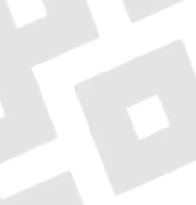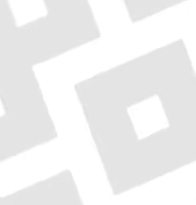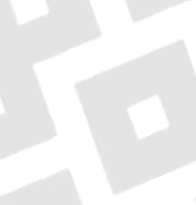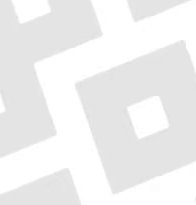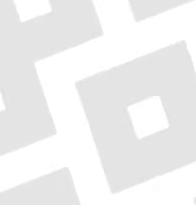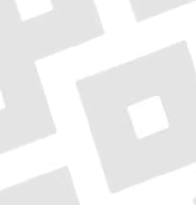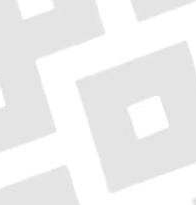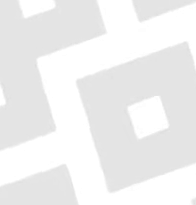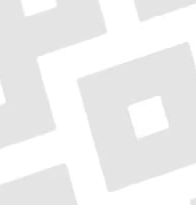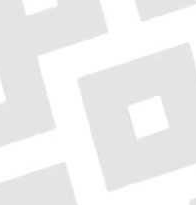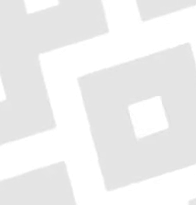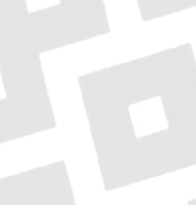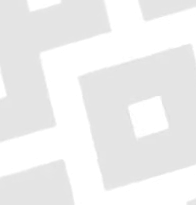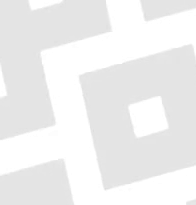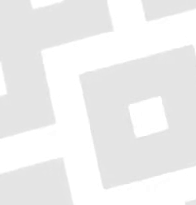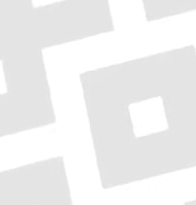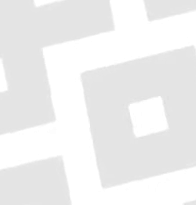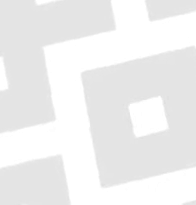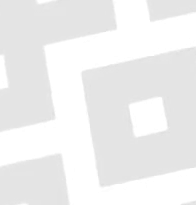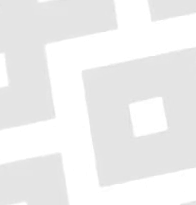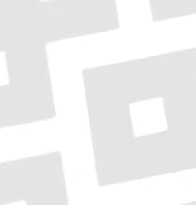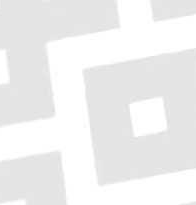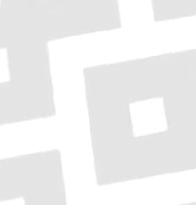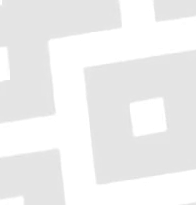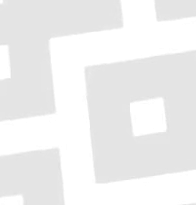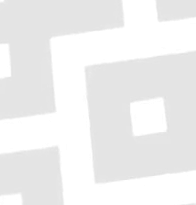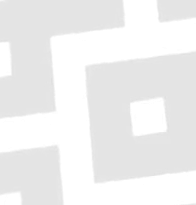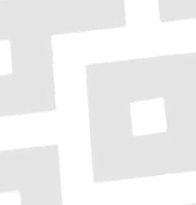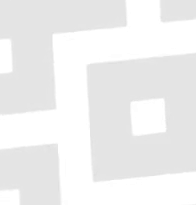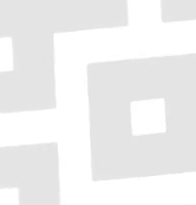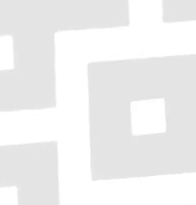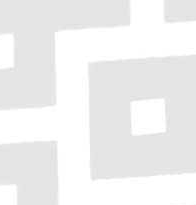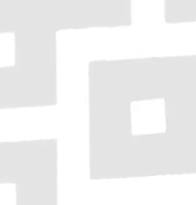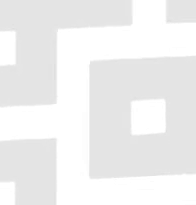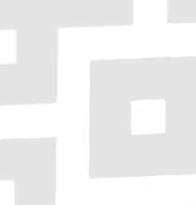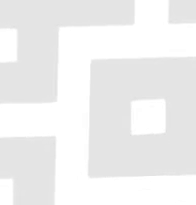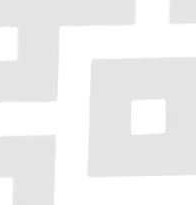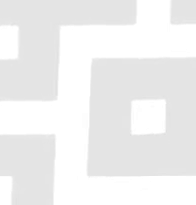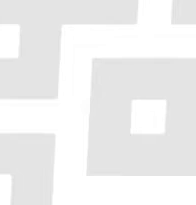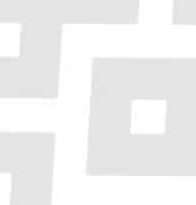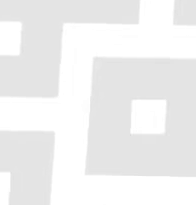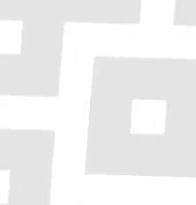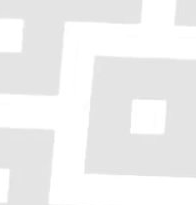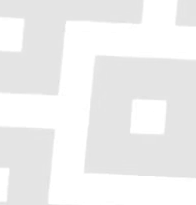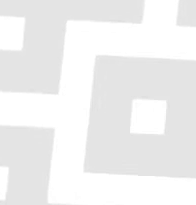estrategia estatal contra el coronavirus actualización en veracruz